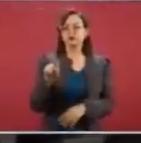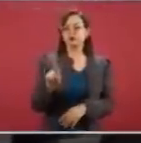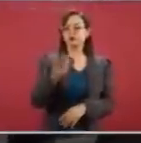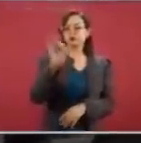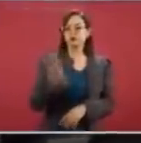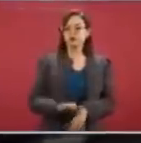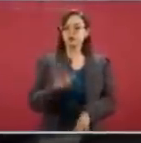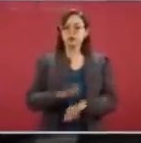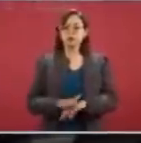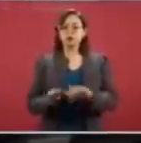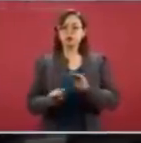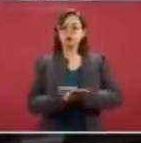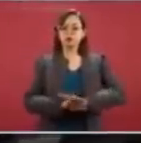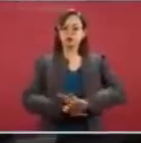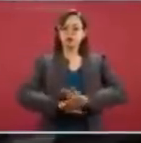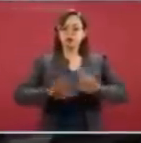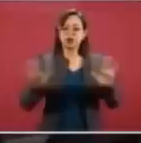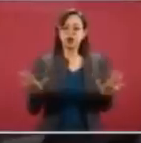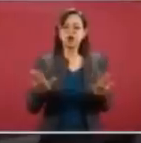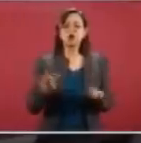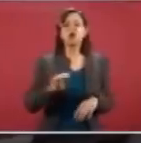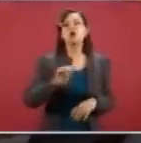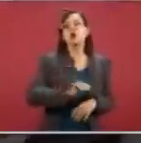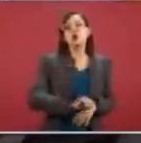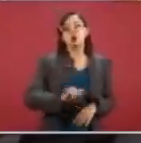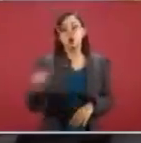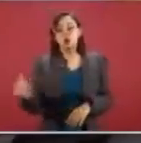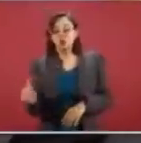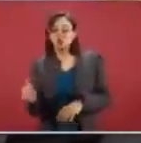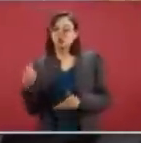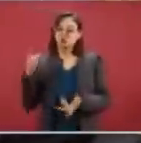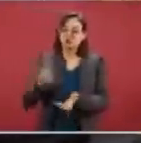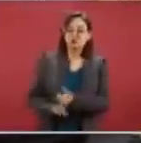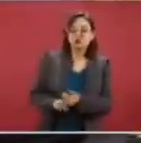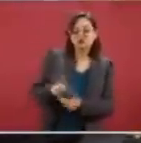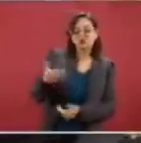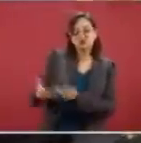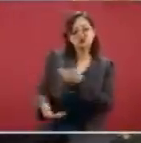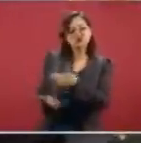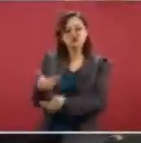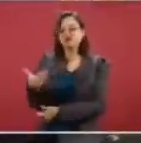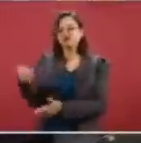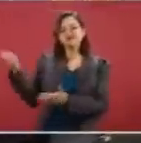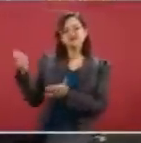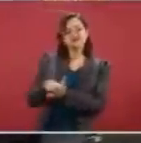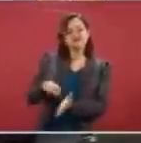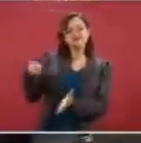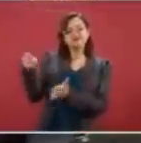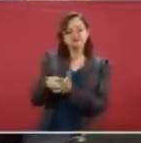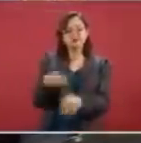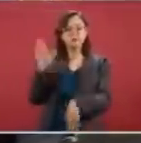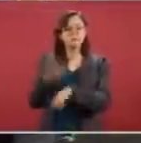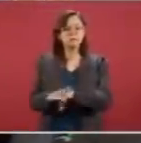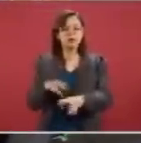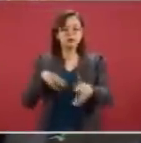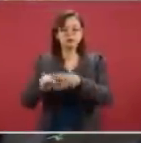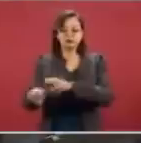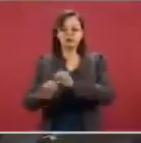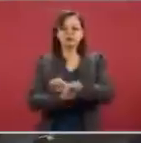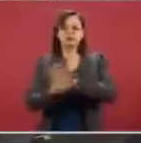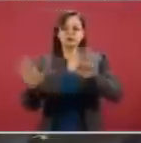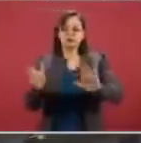que limpiar ciertos procesos para que haya transparencia, pero nos estamos